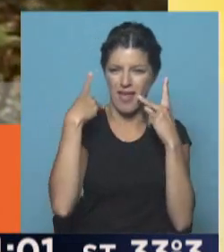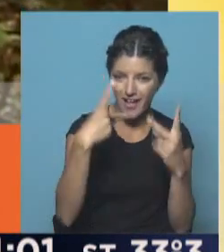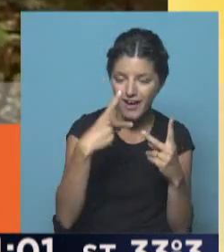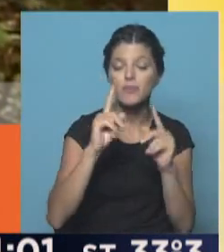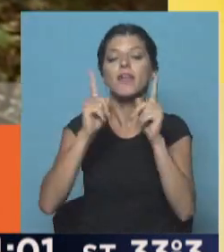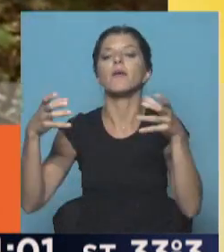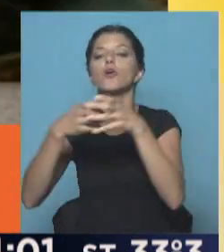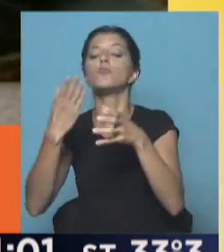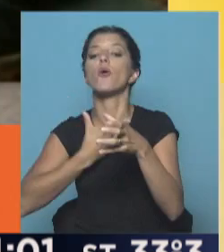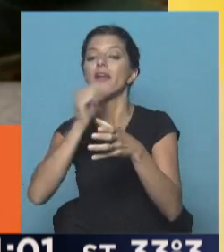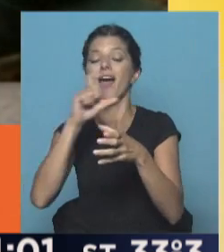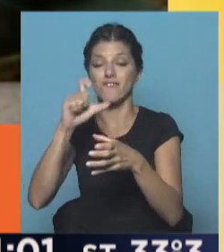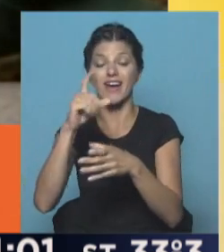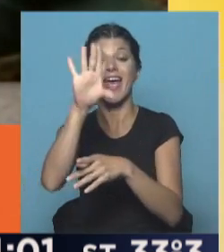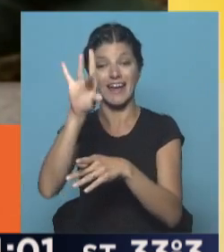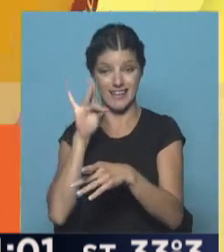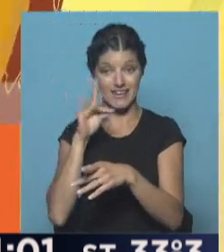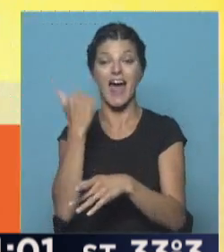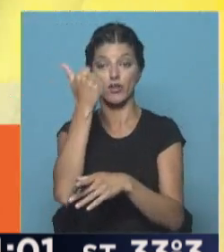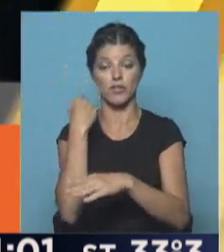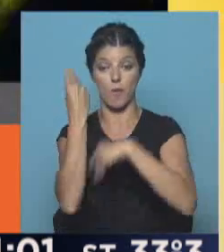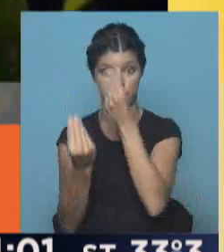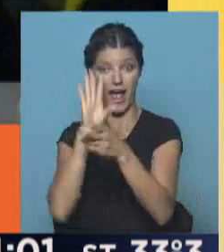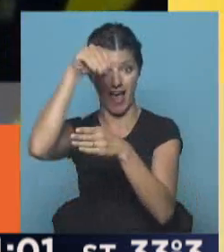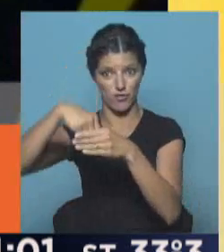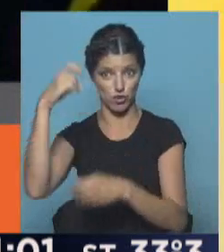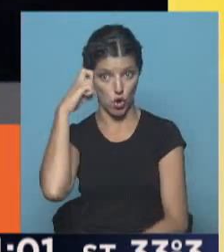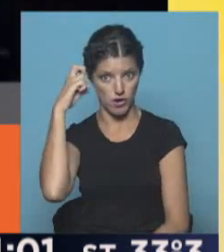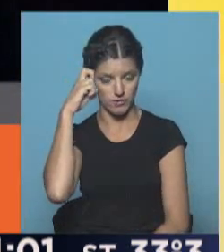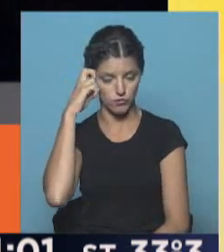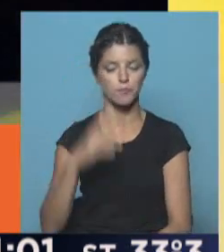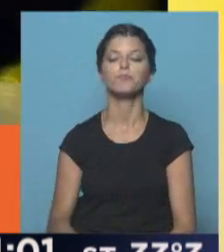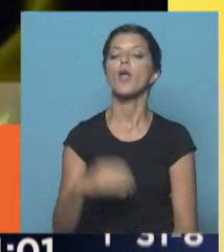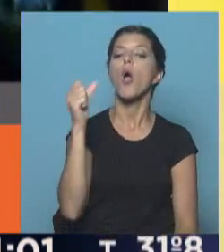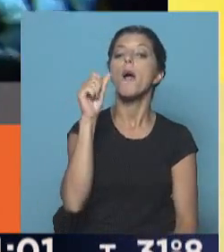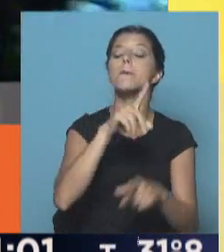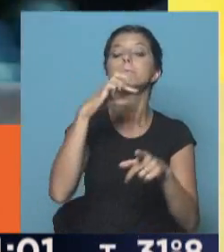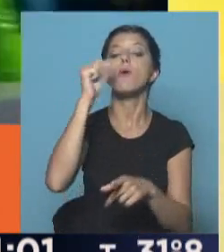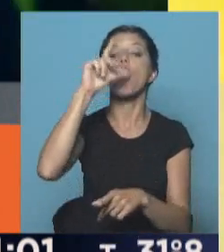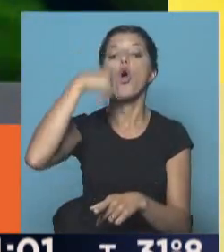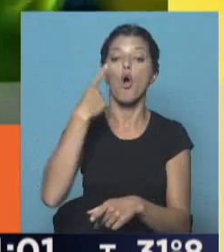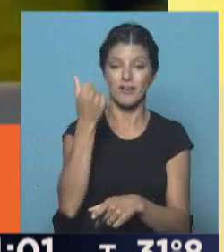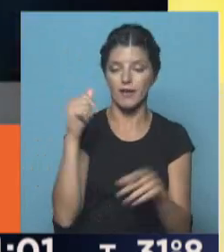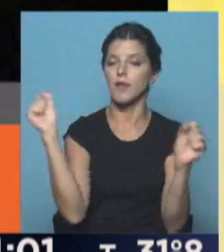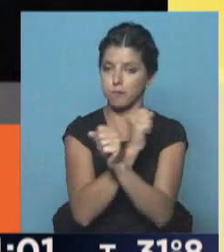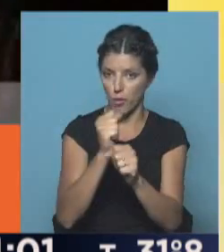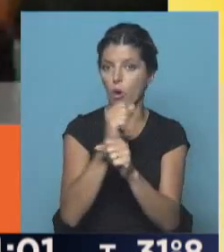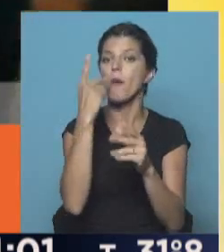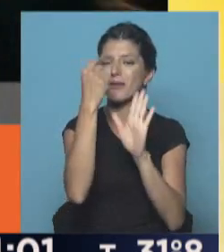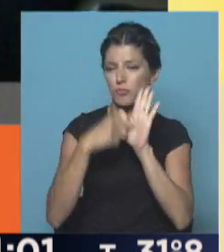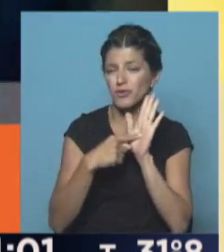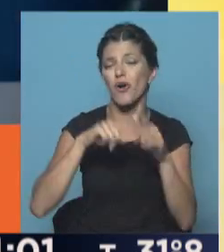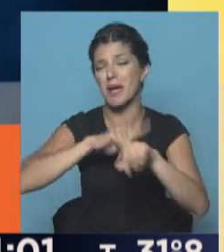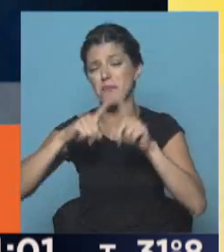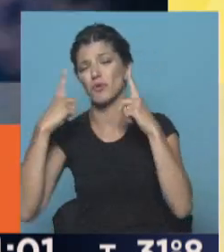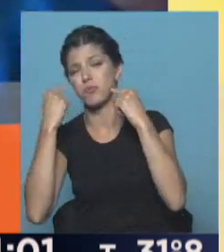a los 6 delegados que la representarán en el Congreso. Polonia. El Parlamento aprobó el presupuesto pese a las protestas. Al grito de